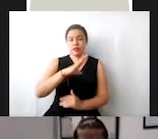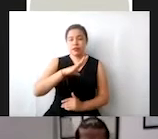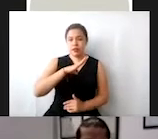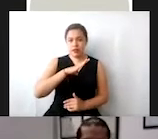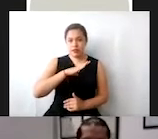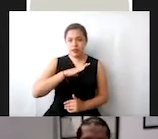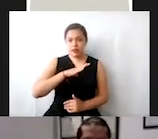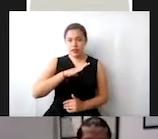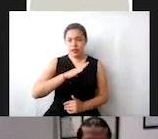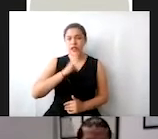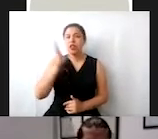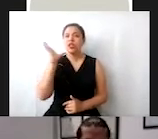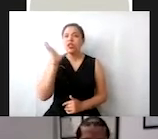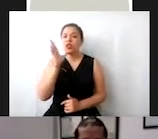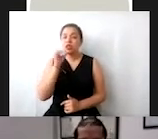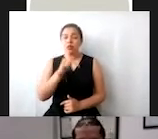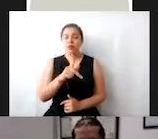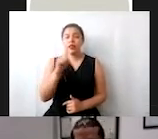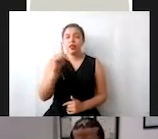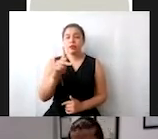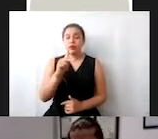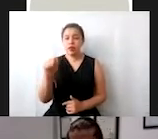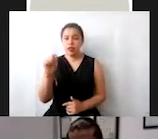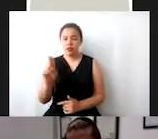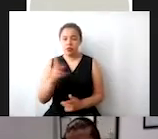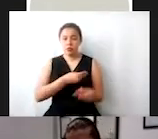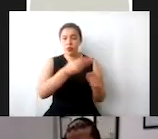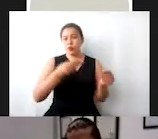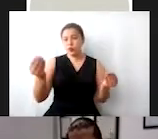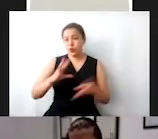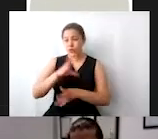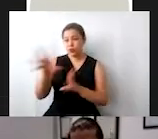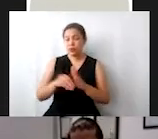puede repartir toda la PTU. Y esto